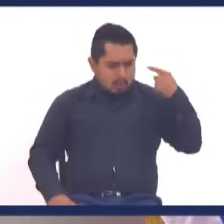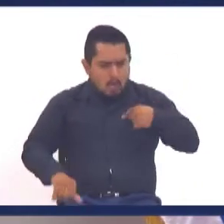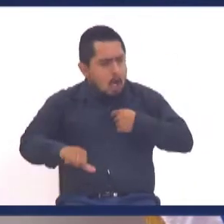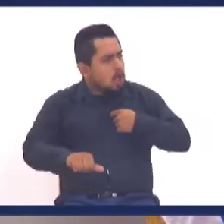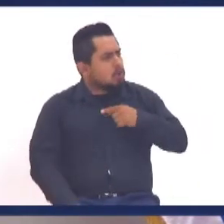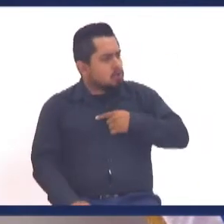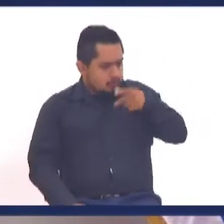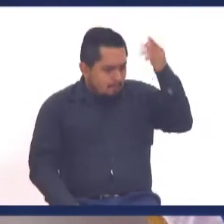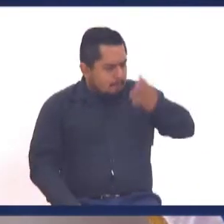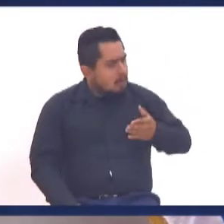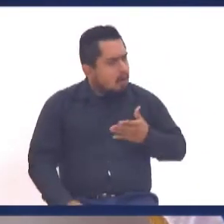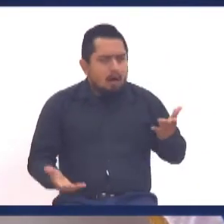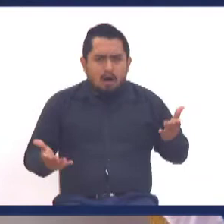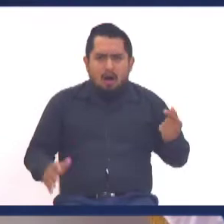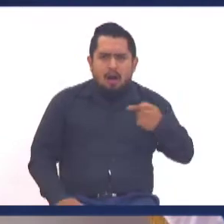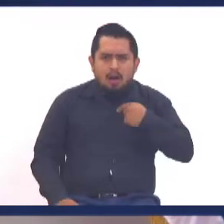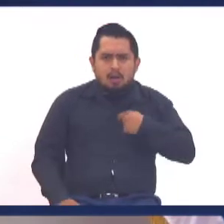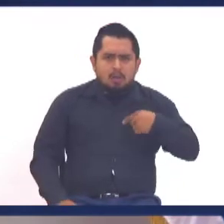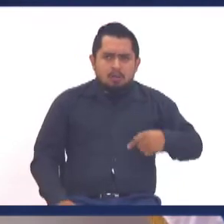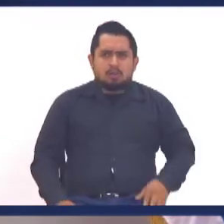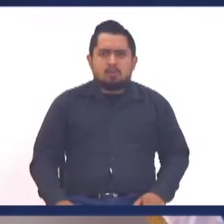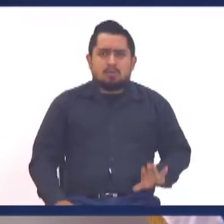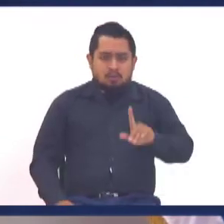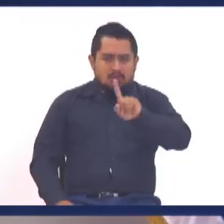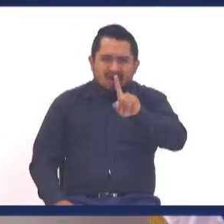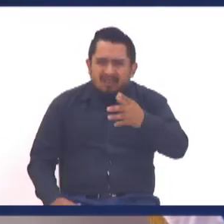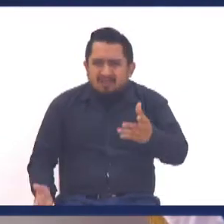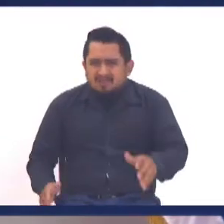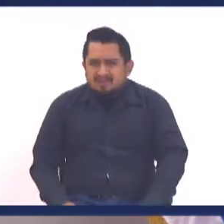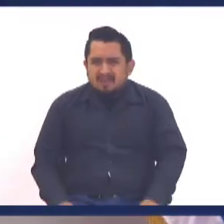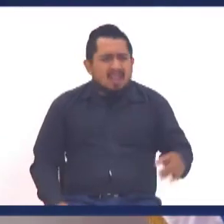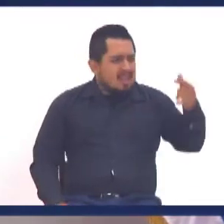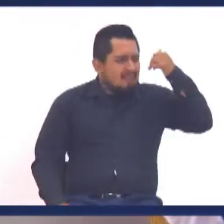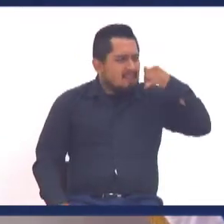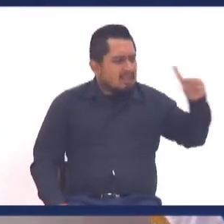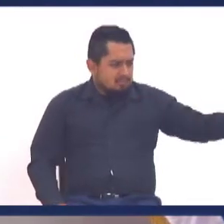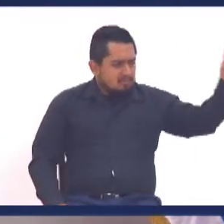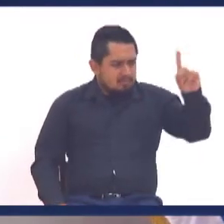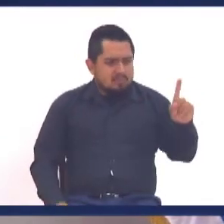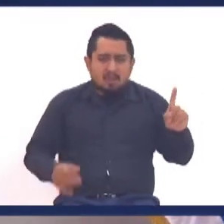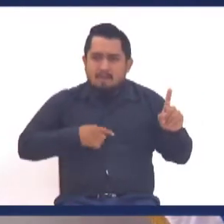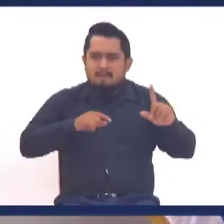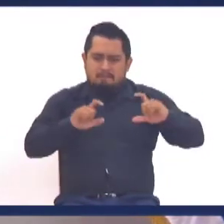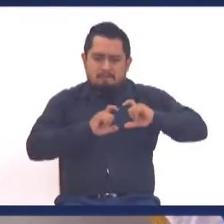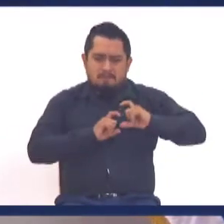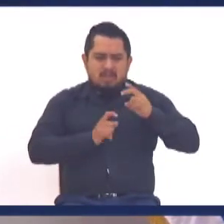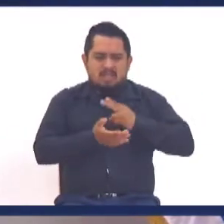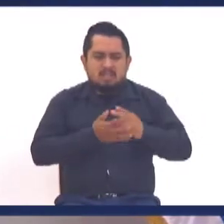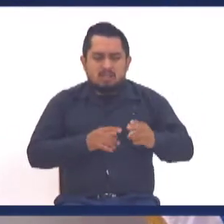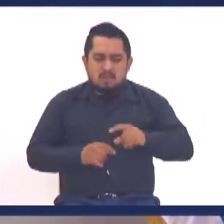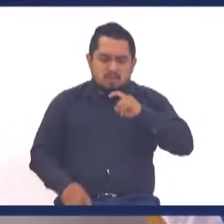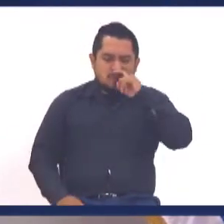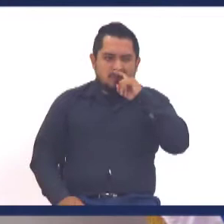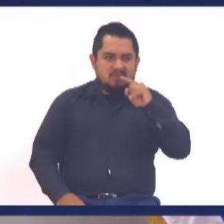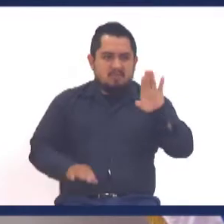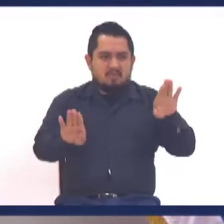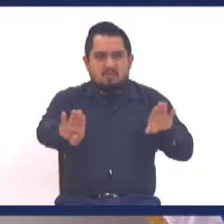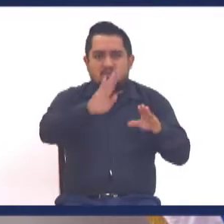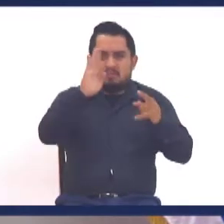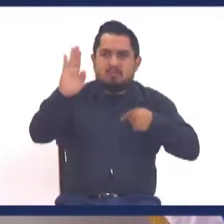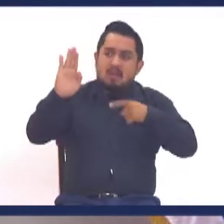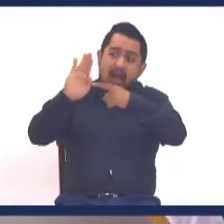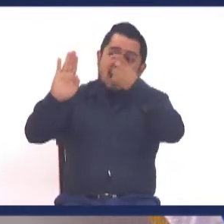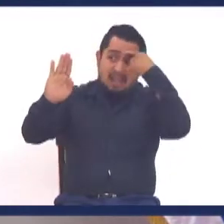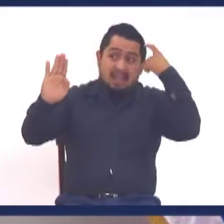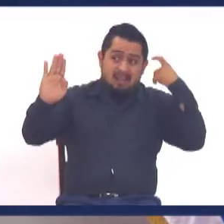pague anoche es que el día que venga yo en mi corazón si vengas hermano lo voy a atender pero mi corazón decía cuando pase por la puerta decir te